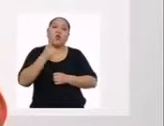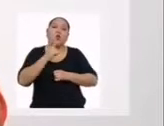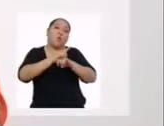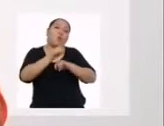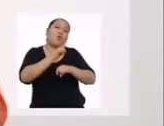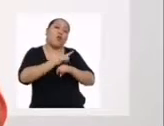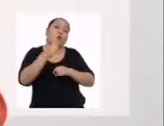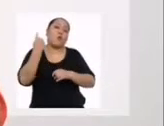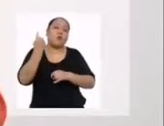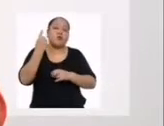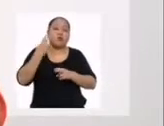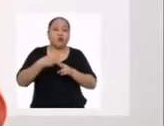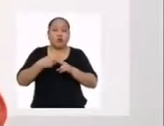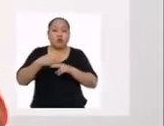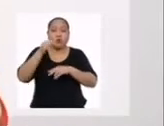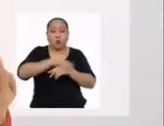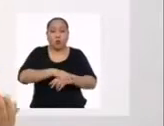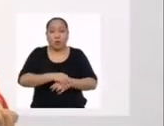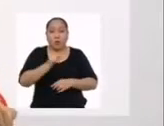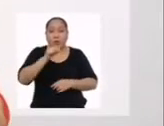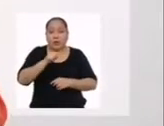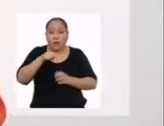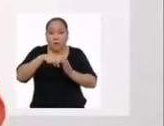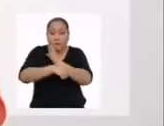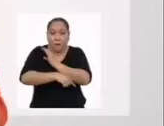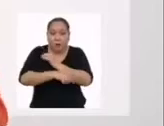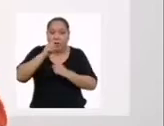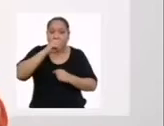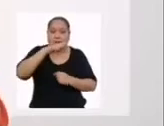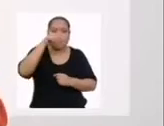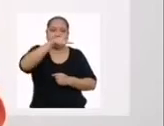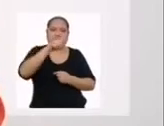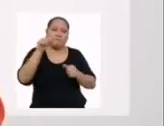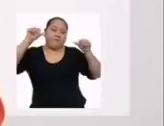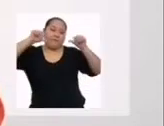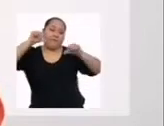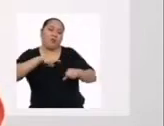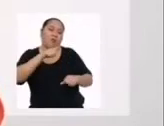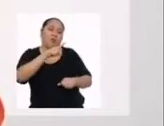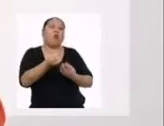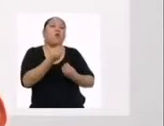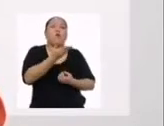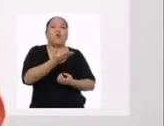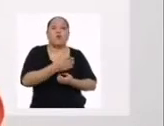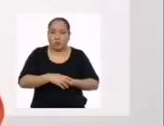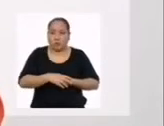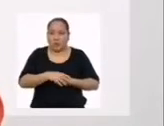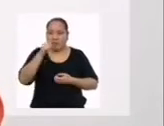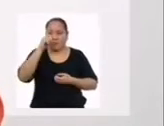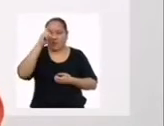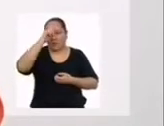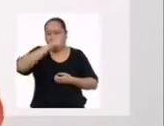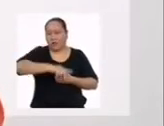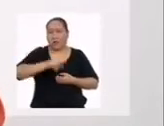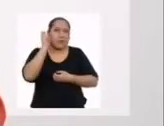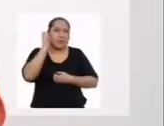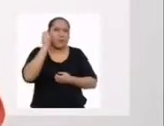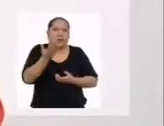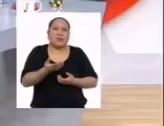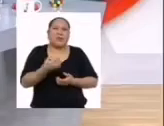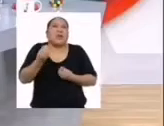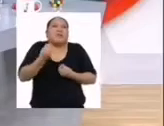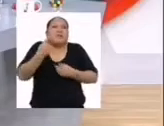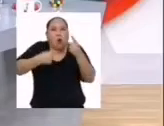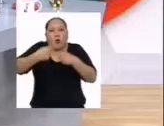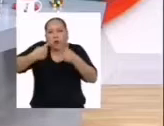apodo, en el fondo te están diciendo que está mal ser como eres. Y eso es muy duro de escuchar, especialmente si es una cosa de todos los